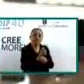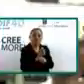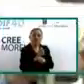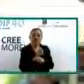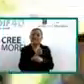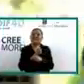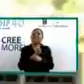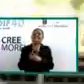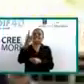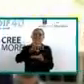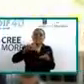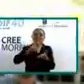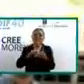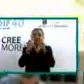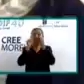débiles visuales.